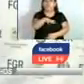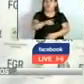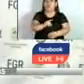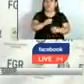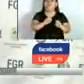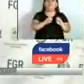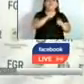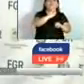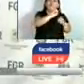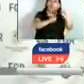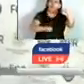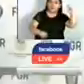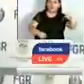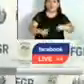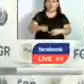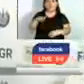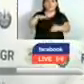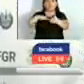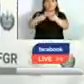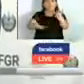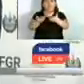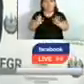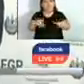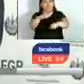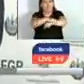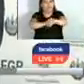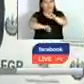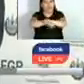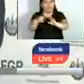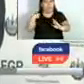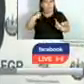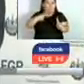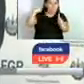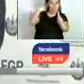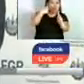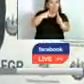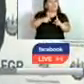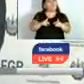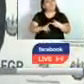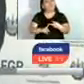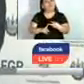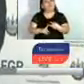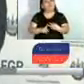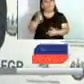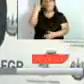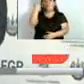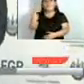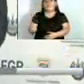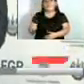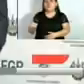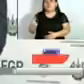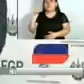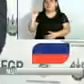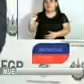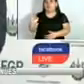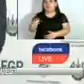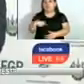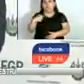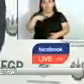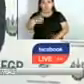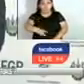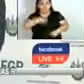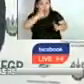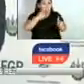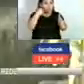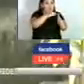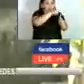En la zona central, en Mexicano, se captura por el delito de lesiones a una persona porque agredió a un miembro de junta